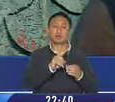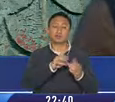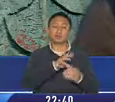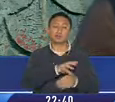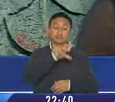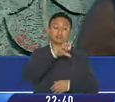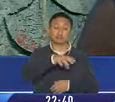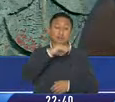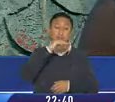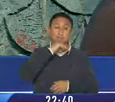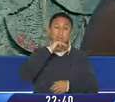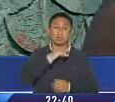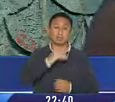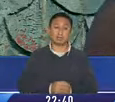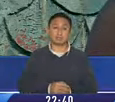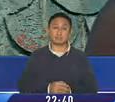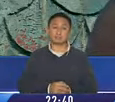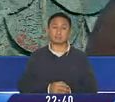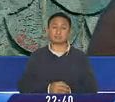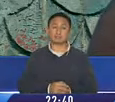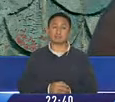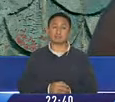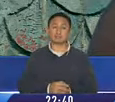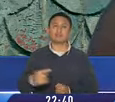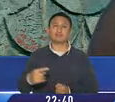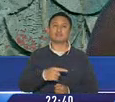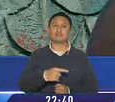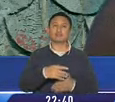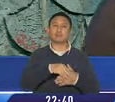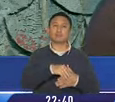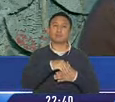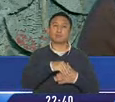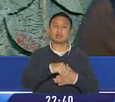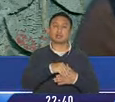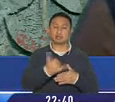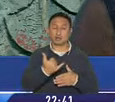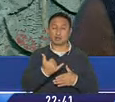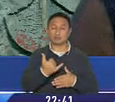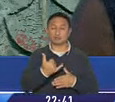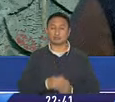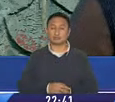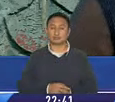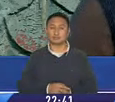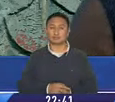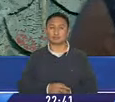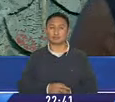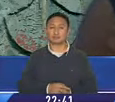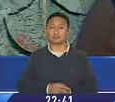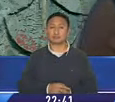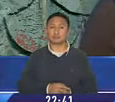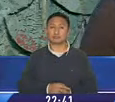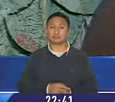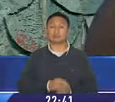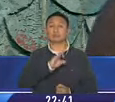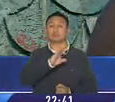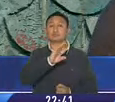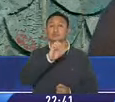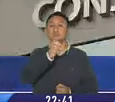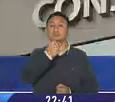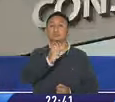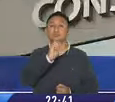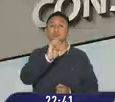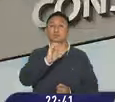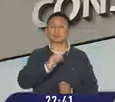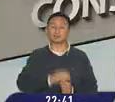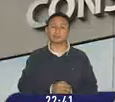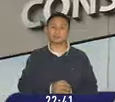provincia de Manabí en respuesta de lo pendiente que se encuentra por resolver en el Tribunal Contencioso Electoral.